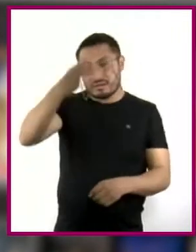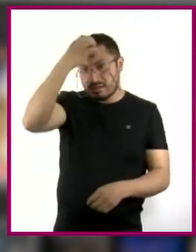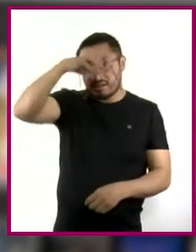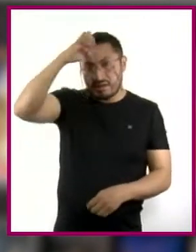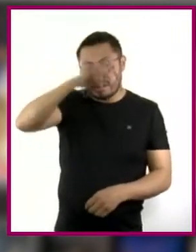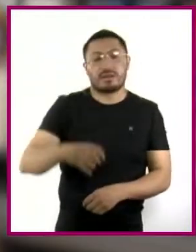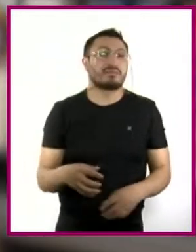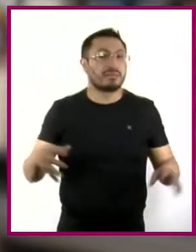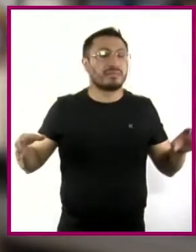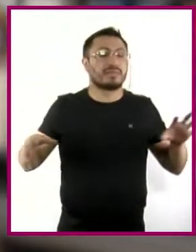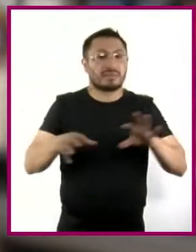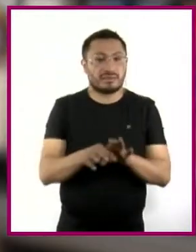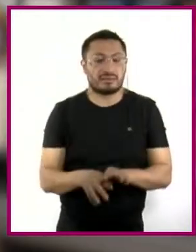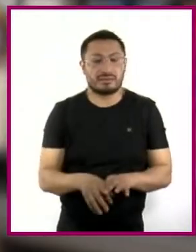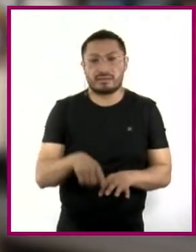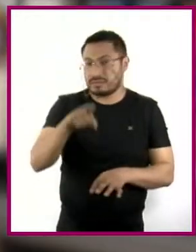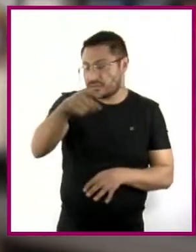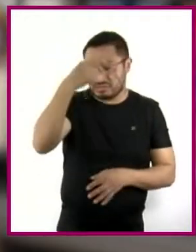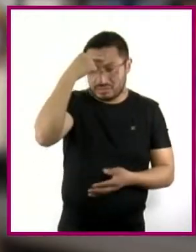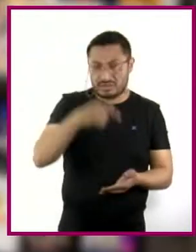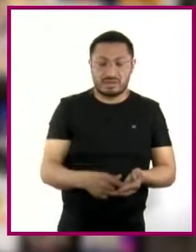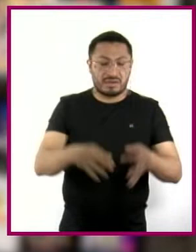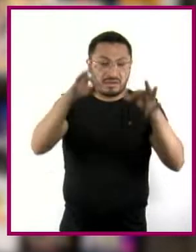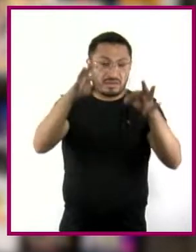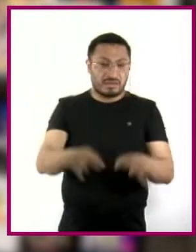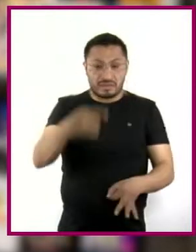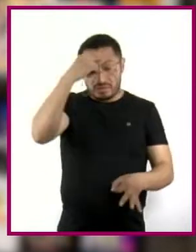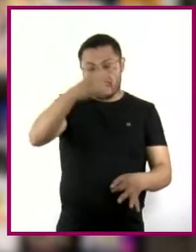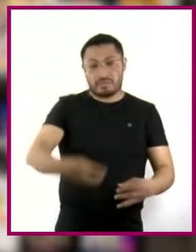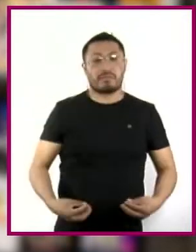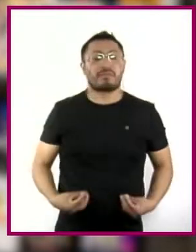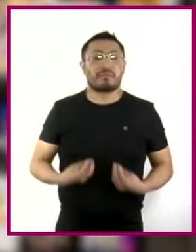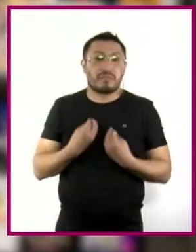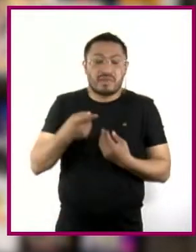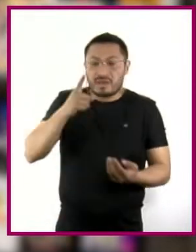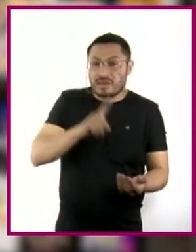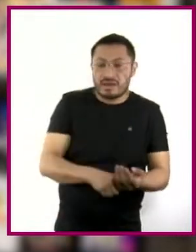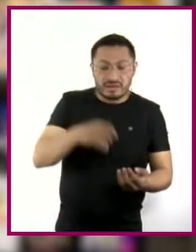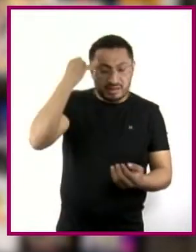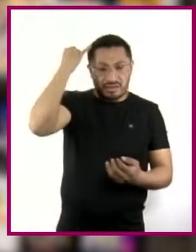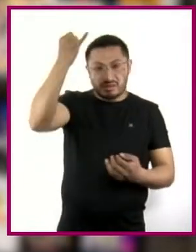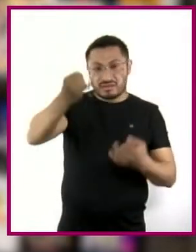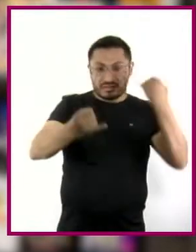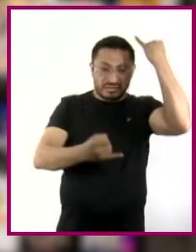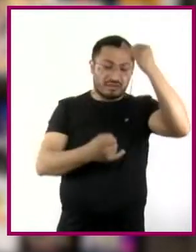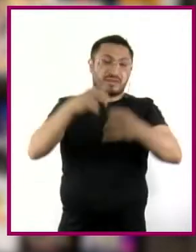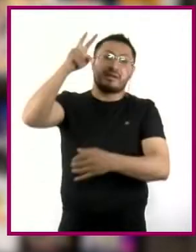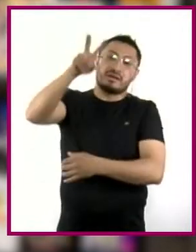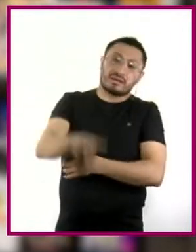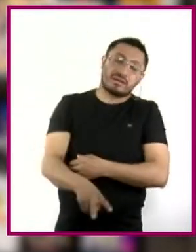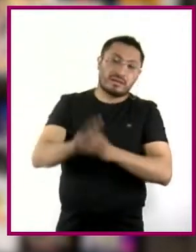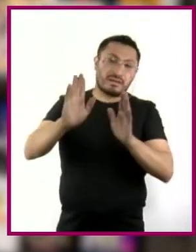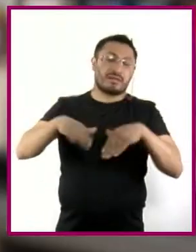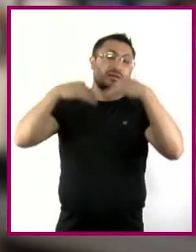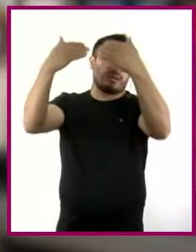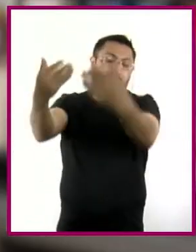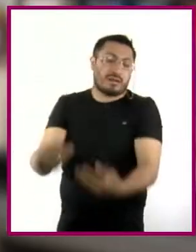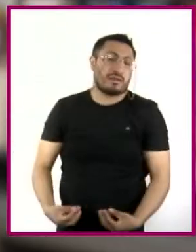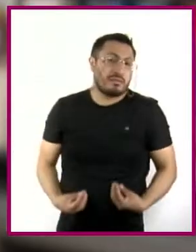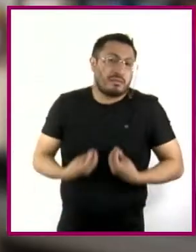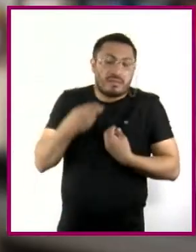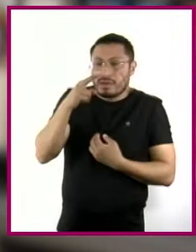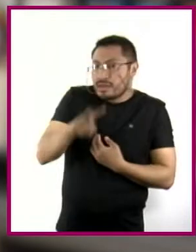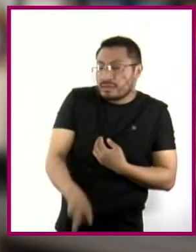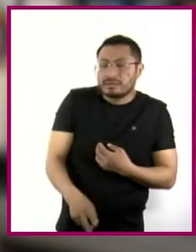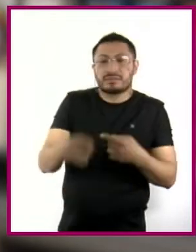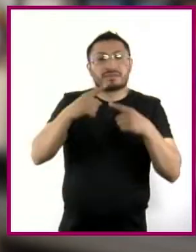común. ¿Te parece suficiente para decir que la vida dentro de la ilusión colectiva es más aceptable que la vida fuera de ella?